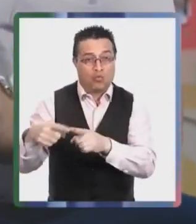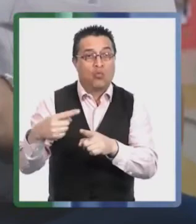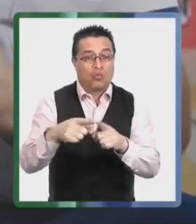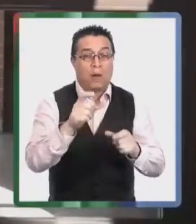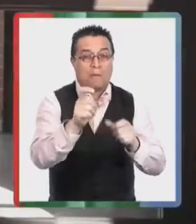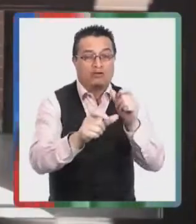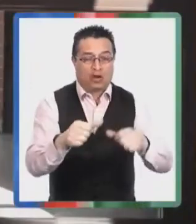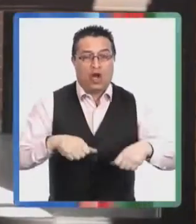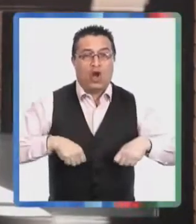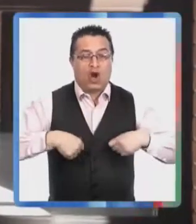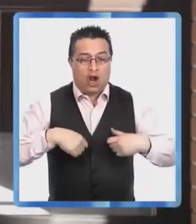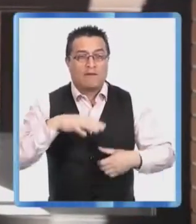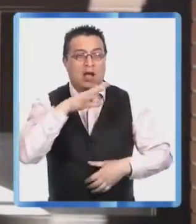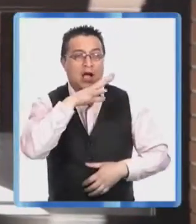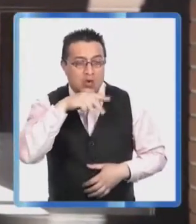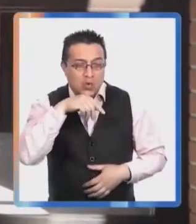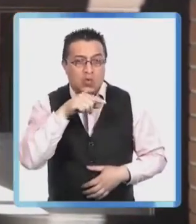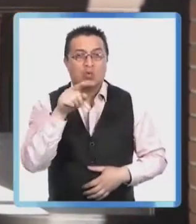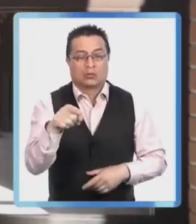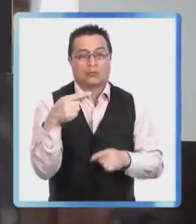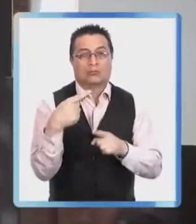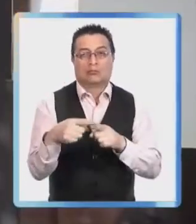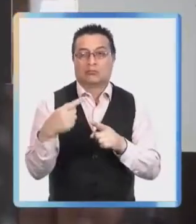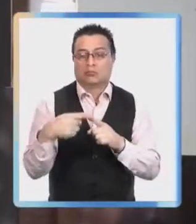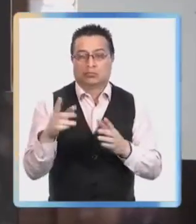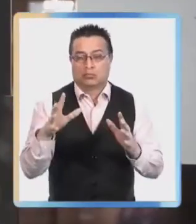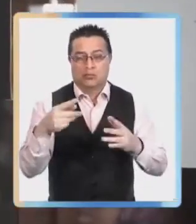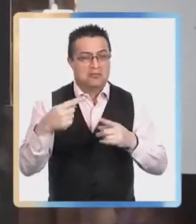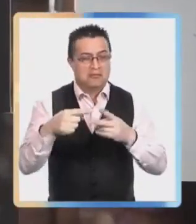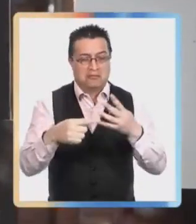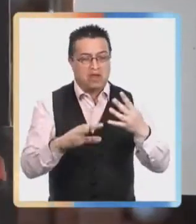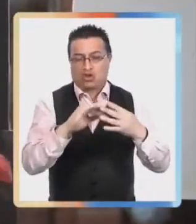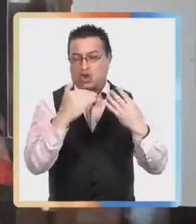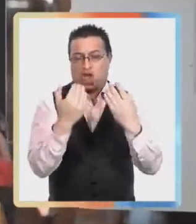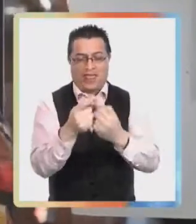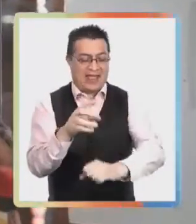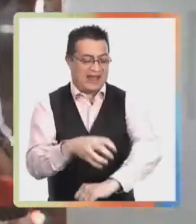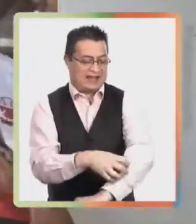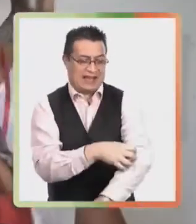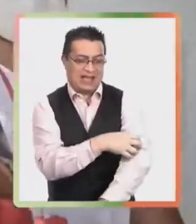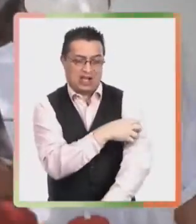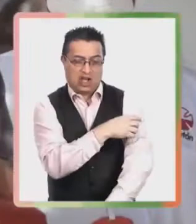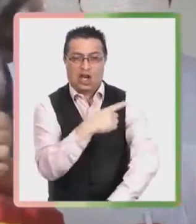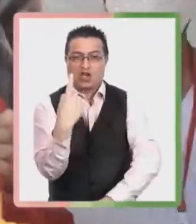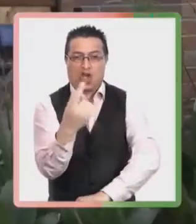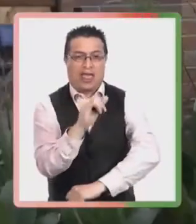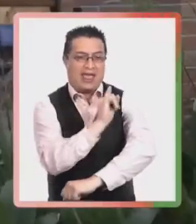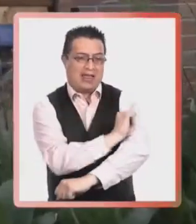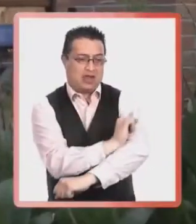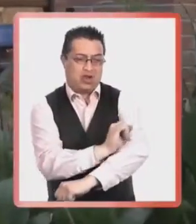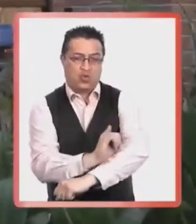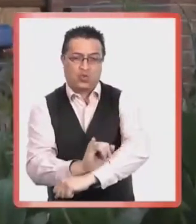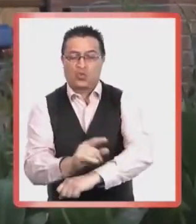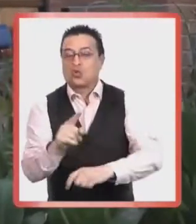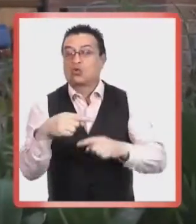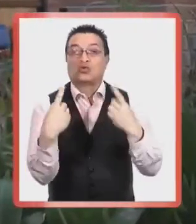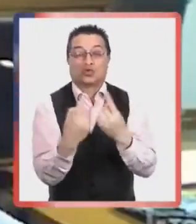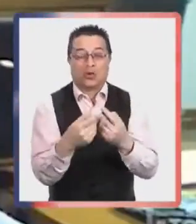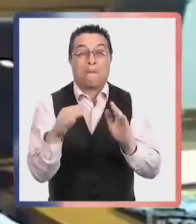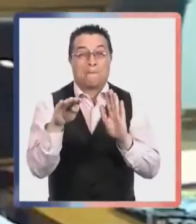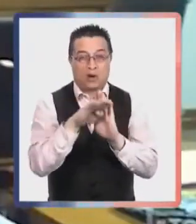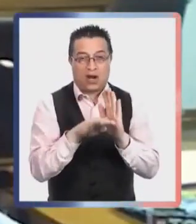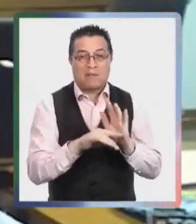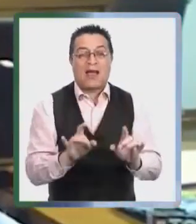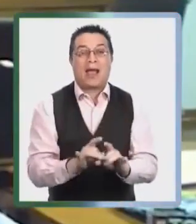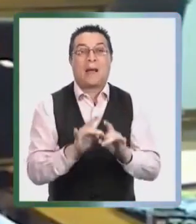muy diverso hay gente joven gente adulta de diversos orígenes de todas las regiones en todos los institutos donde nos acompañan con